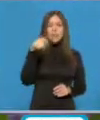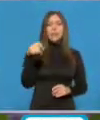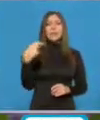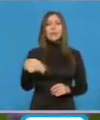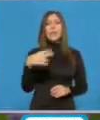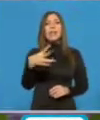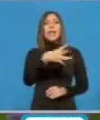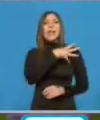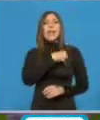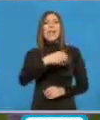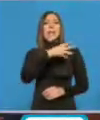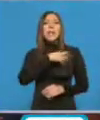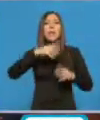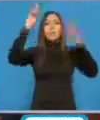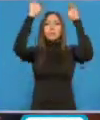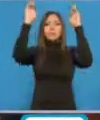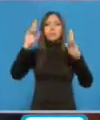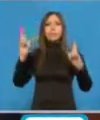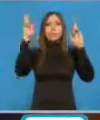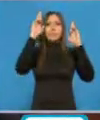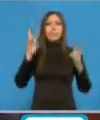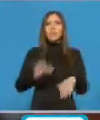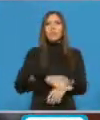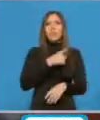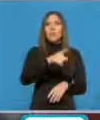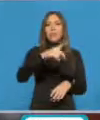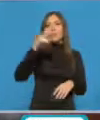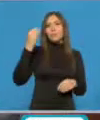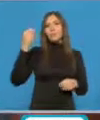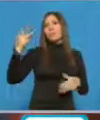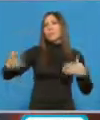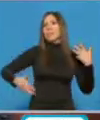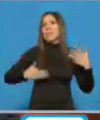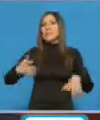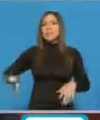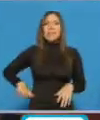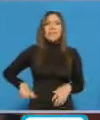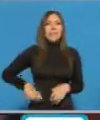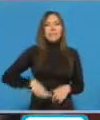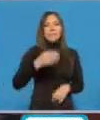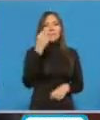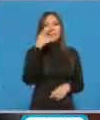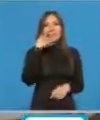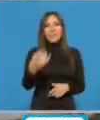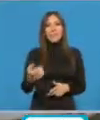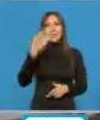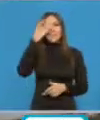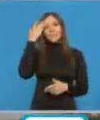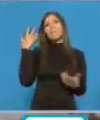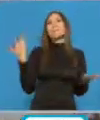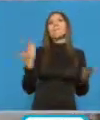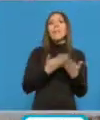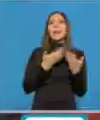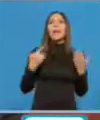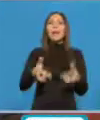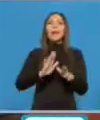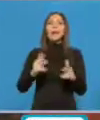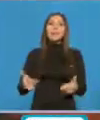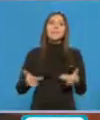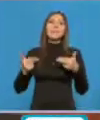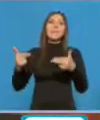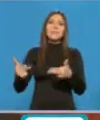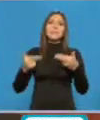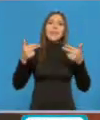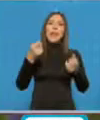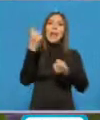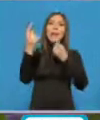insoportable. órale. Por principio. O sea, Era muy Ay, aquí tenemos belicoso. varios descendientes. Varios descendientes. Varios descendientes aquí. Algunos